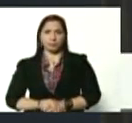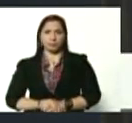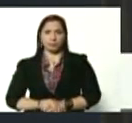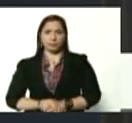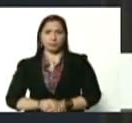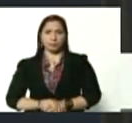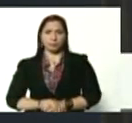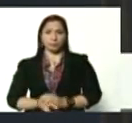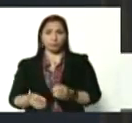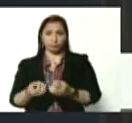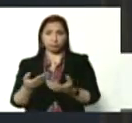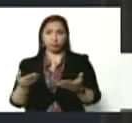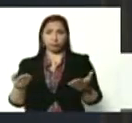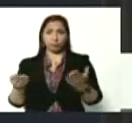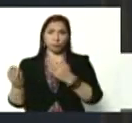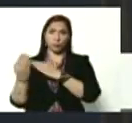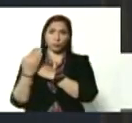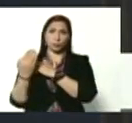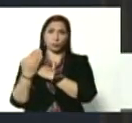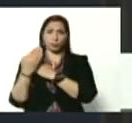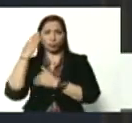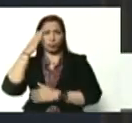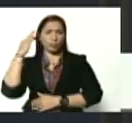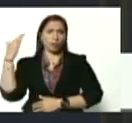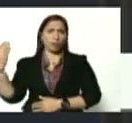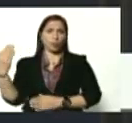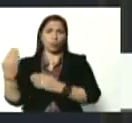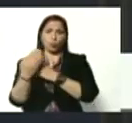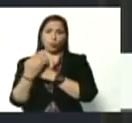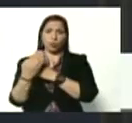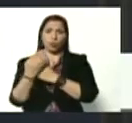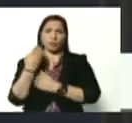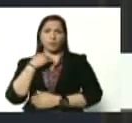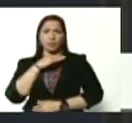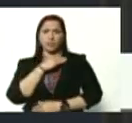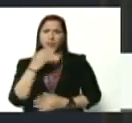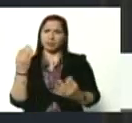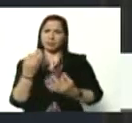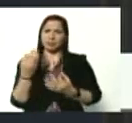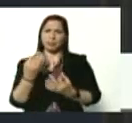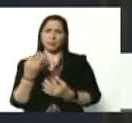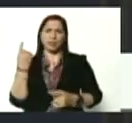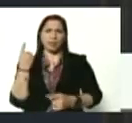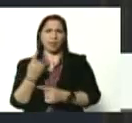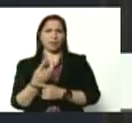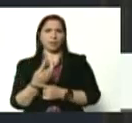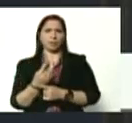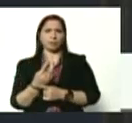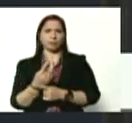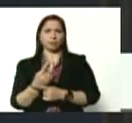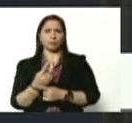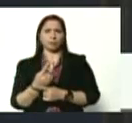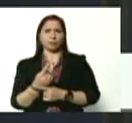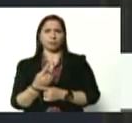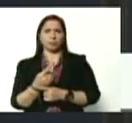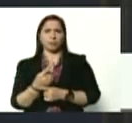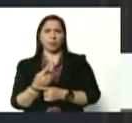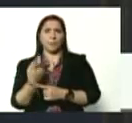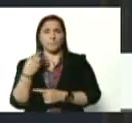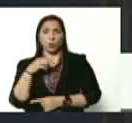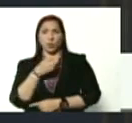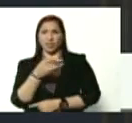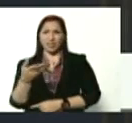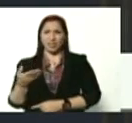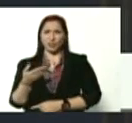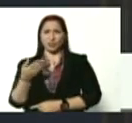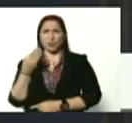que estaban allí y cuidando mis sueños cuidando mi enfermedad y uno siempre vuelve a sus orígenes por eso aquellos que se creen que